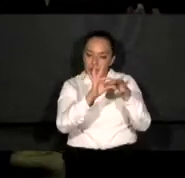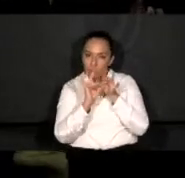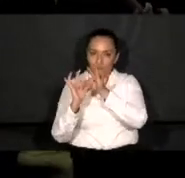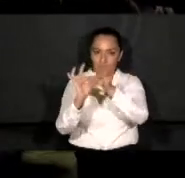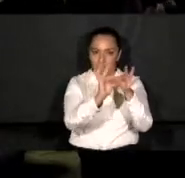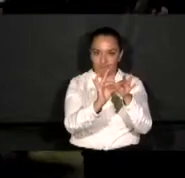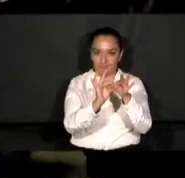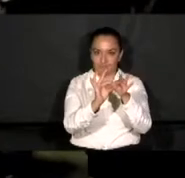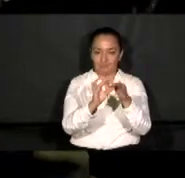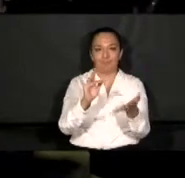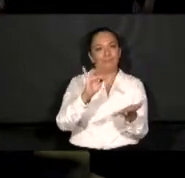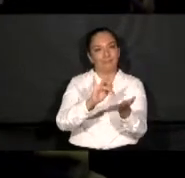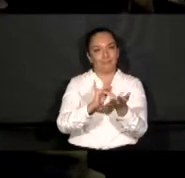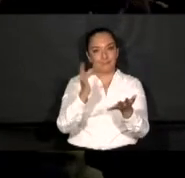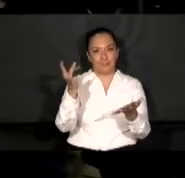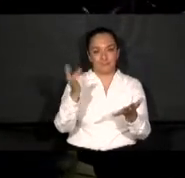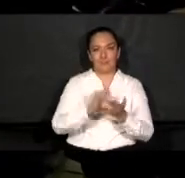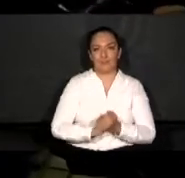Gracias.